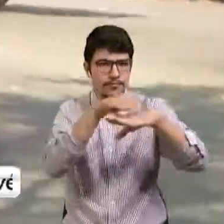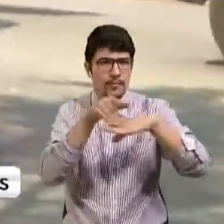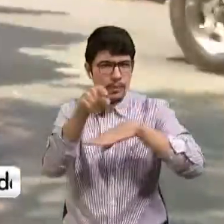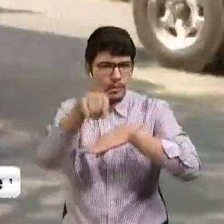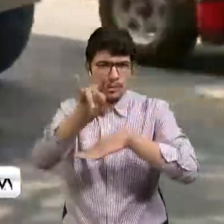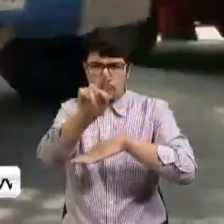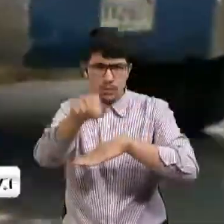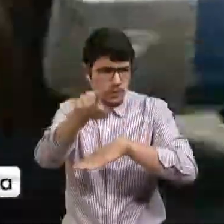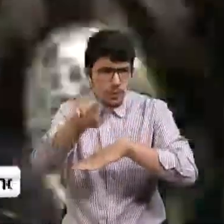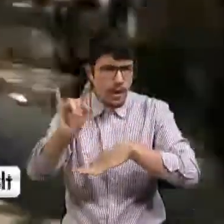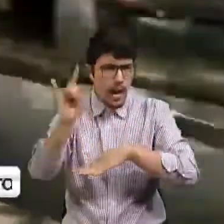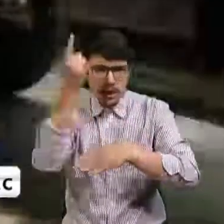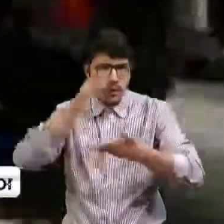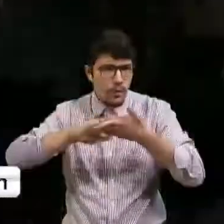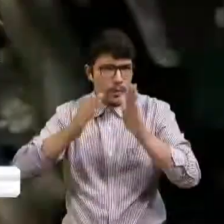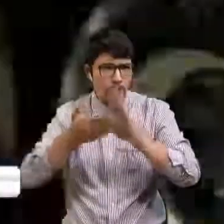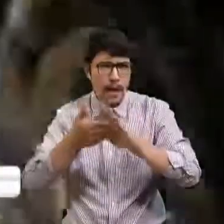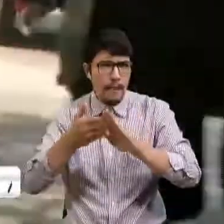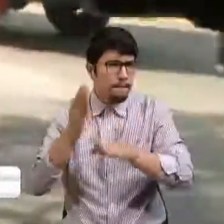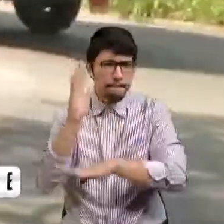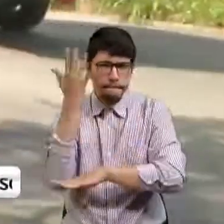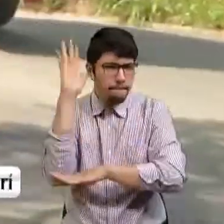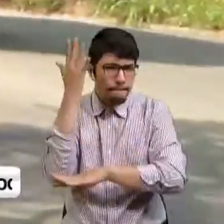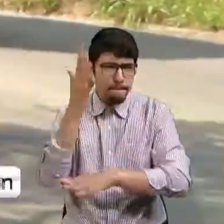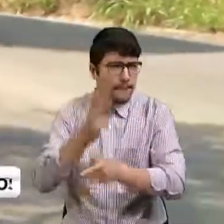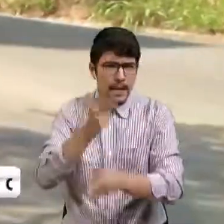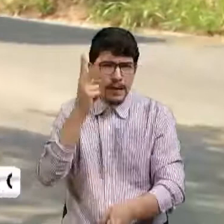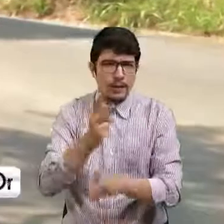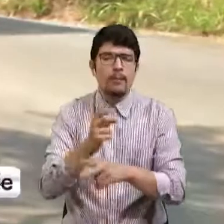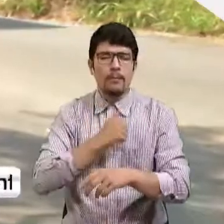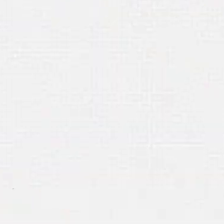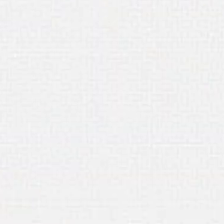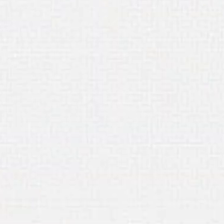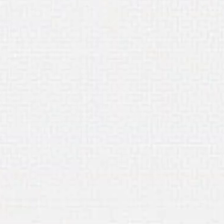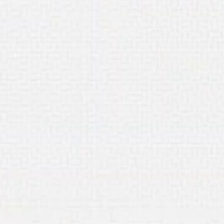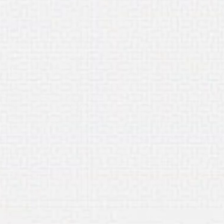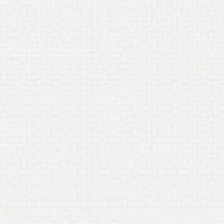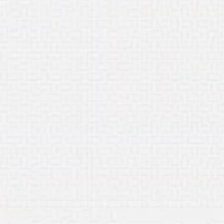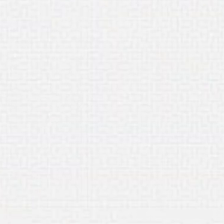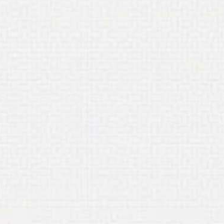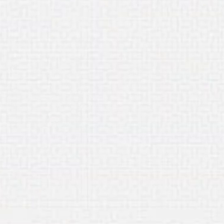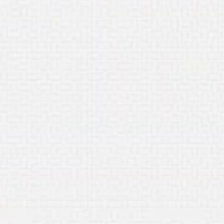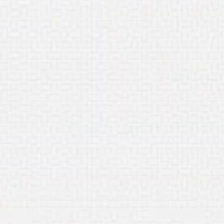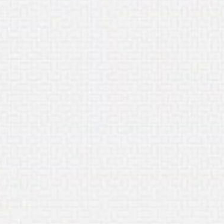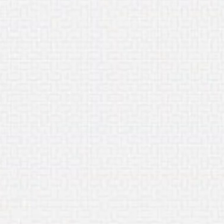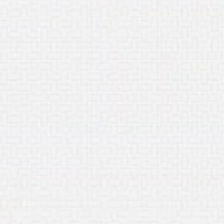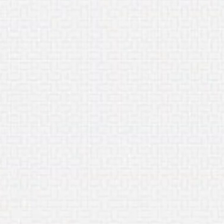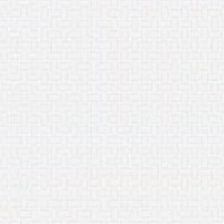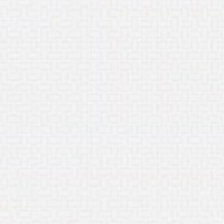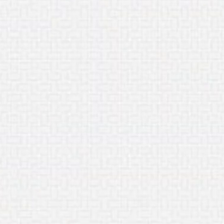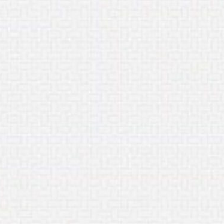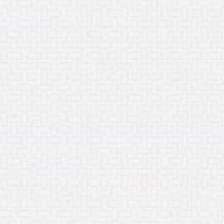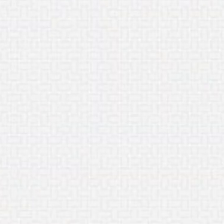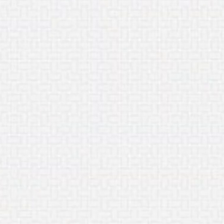estos riesgos soliciten el acompañamiento y apoyo de las autoridades llamando puntocom